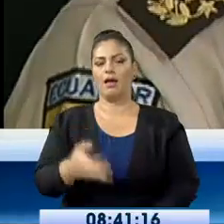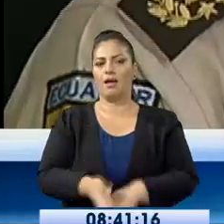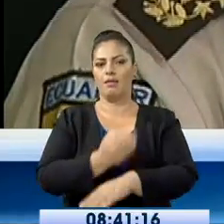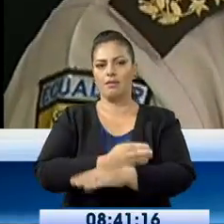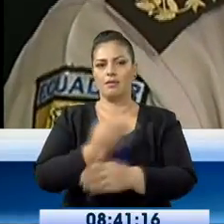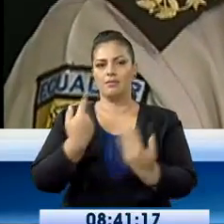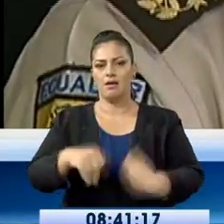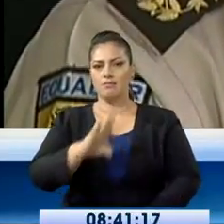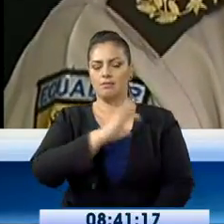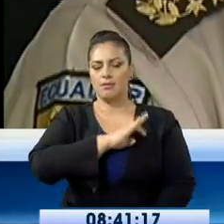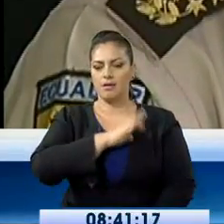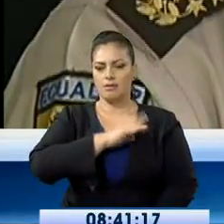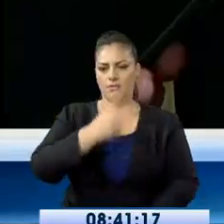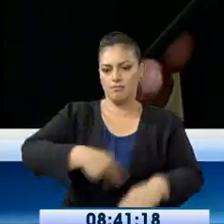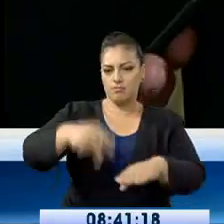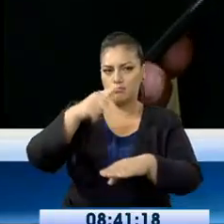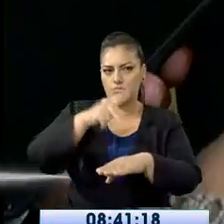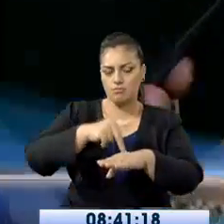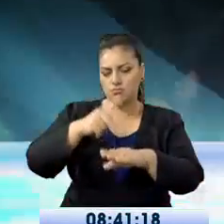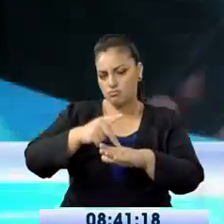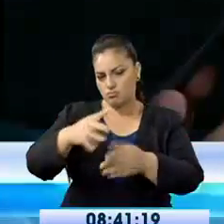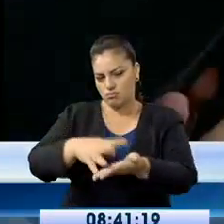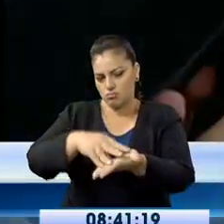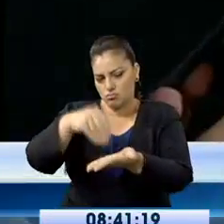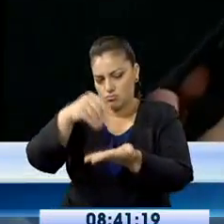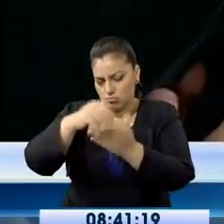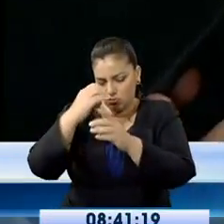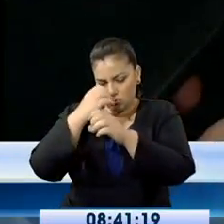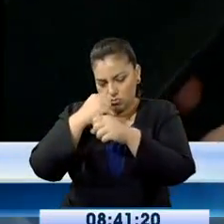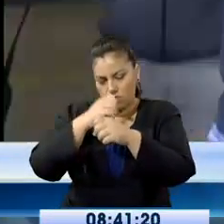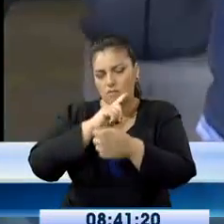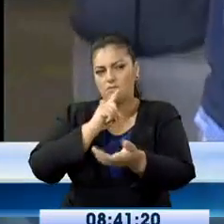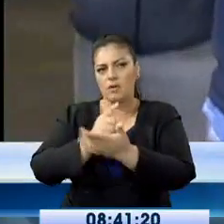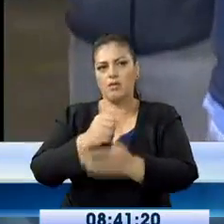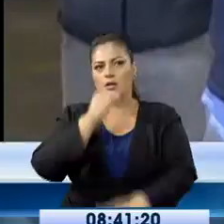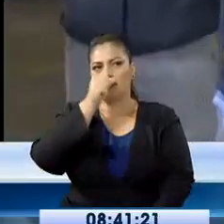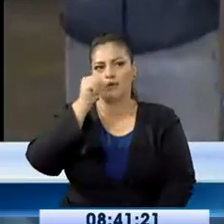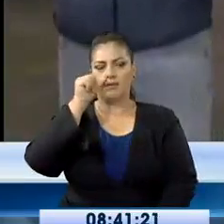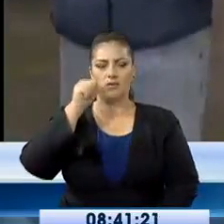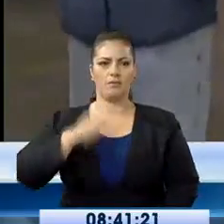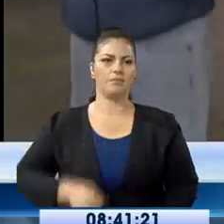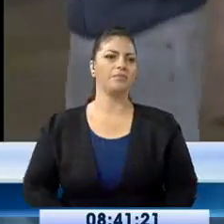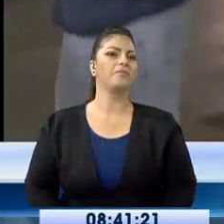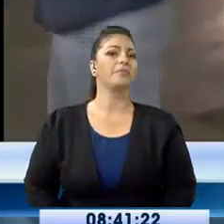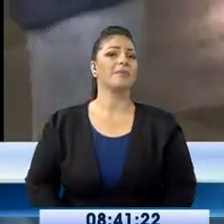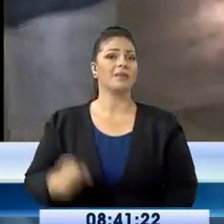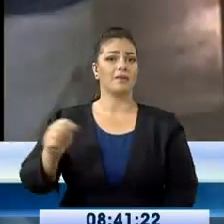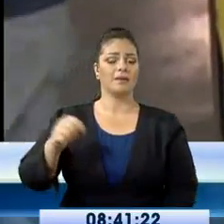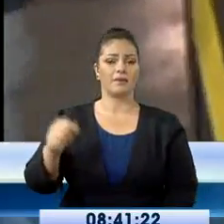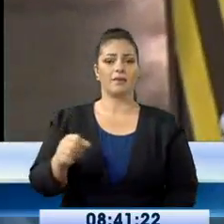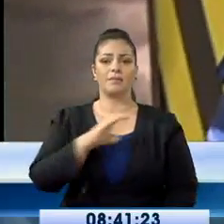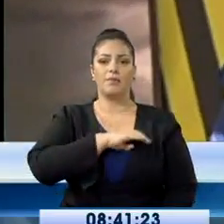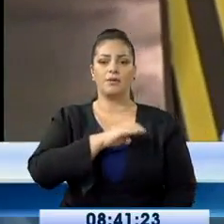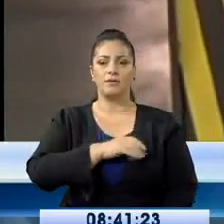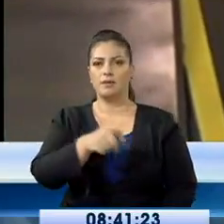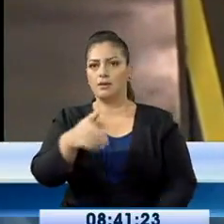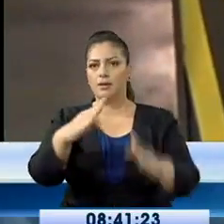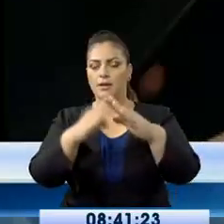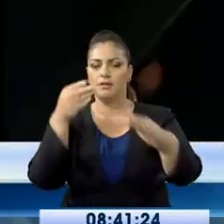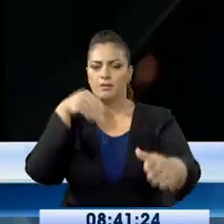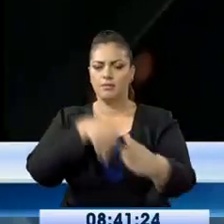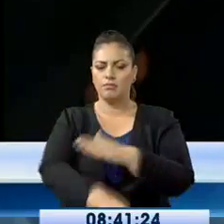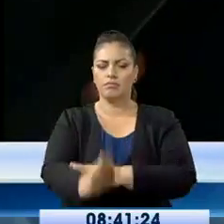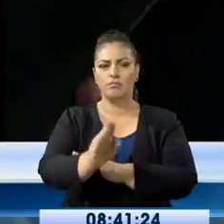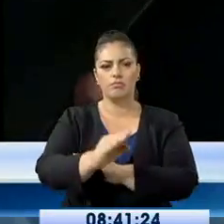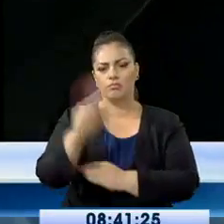encontró este alcaloide. Efectivamente, en el apartamento allanado se encontró dinero en efectivo, se encontró varios